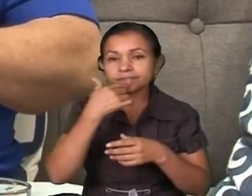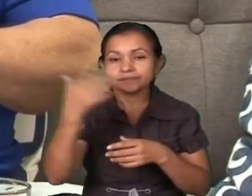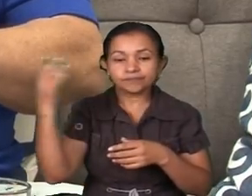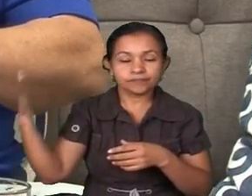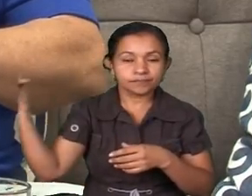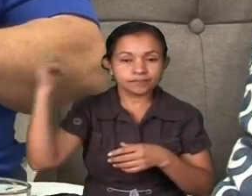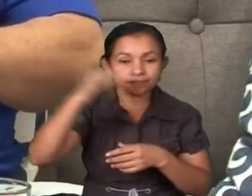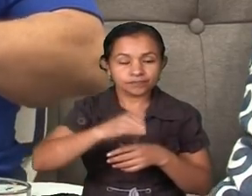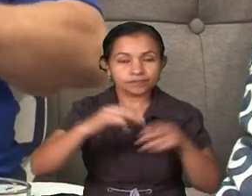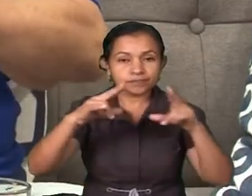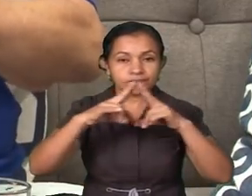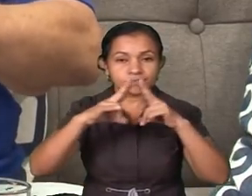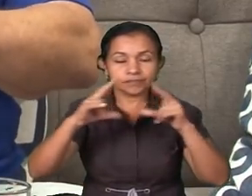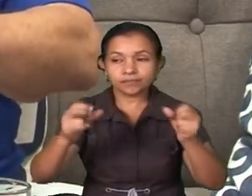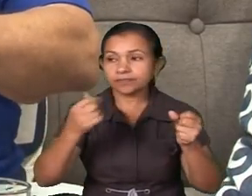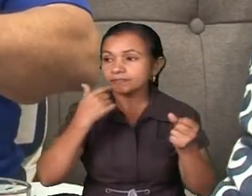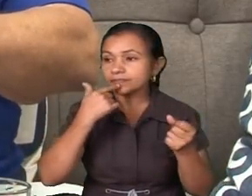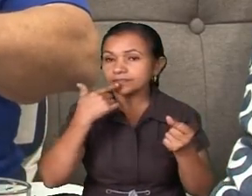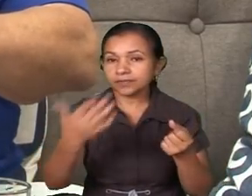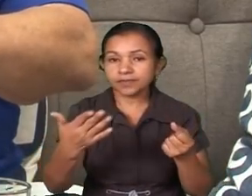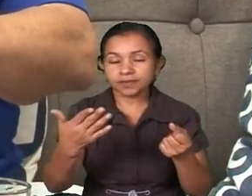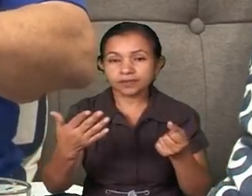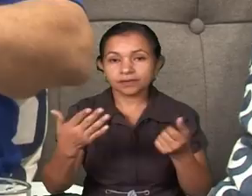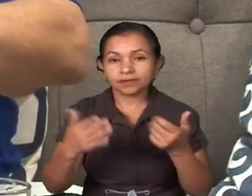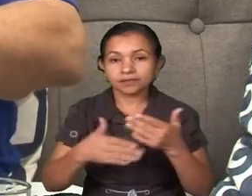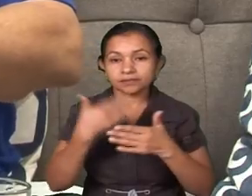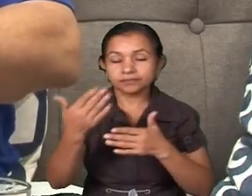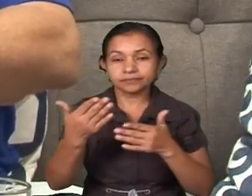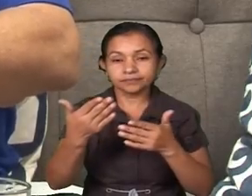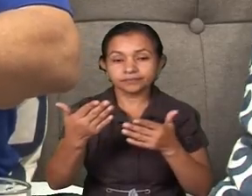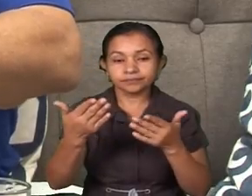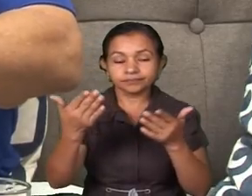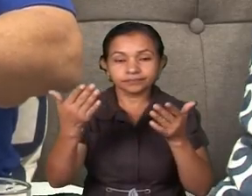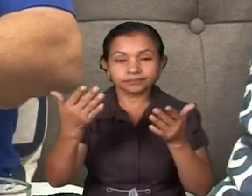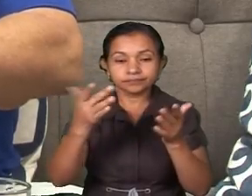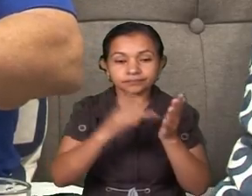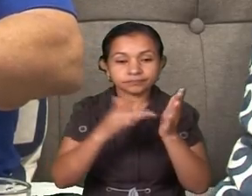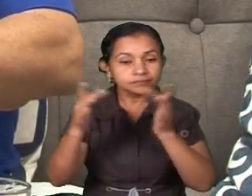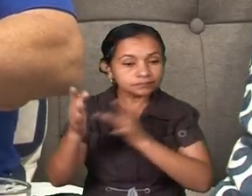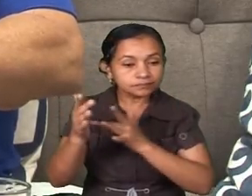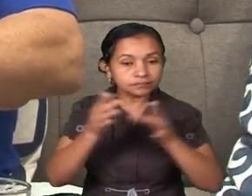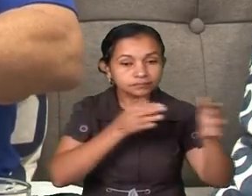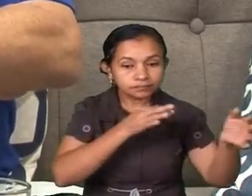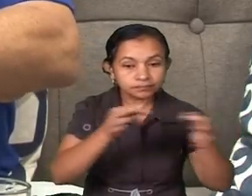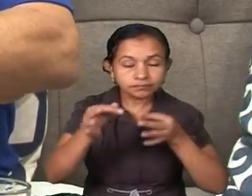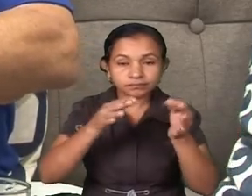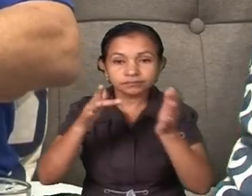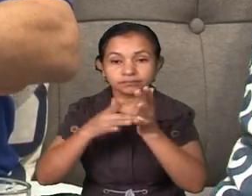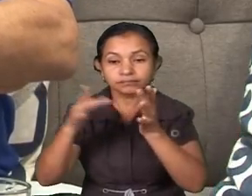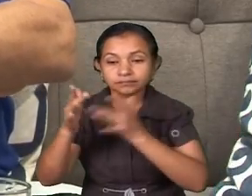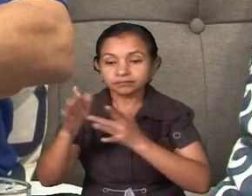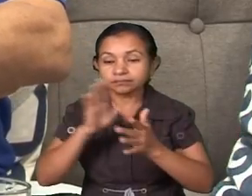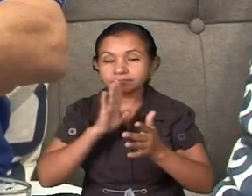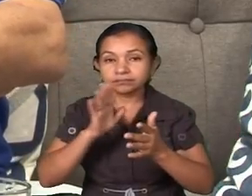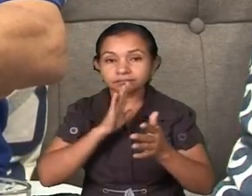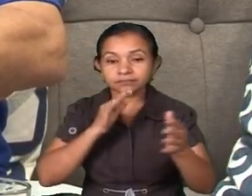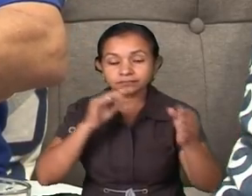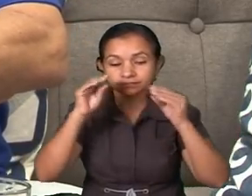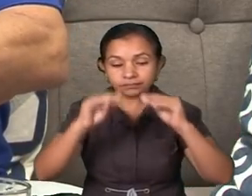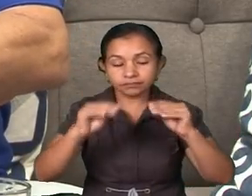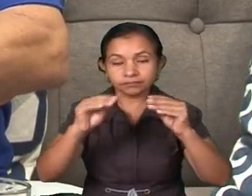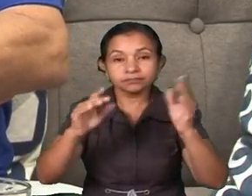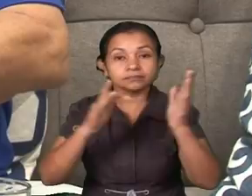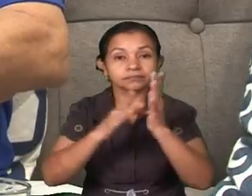Nicaragua? ¿Y por qué fue a predicar el cristianismo y hablar de Cristo y enseñarle de